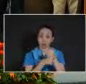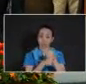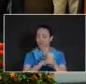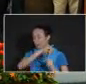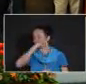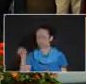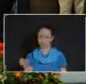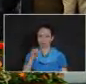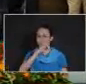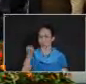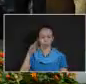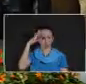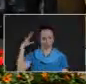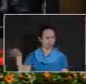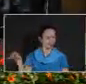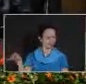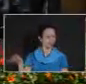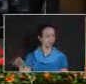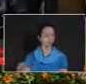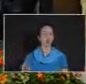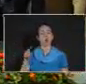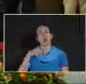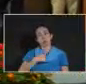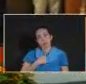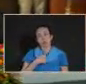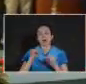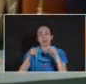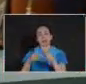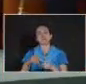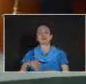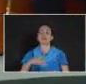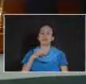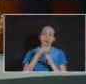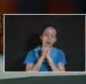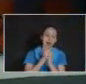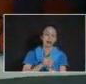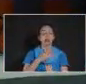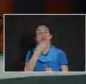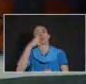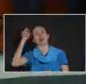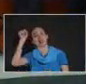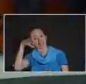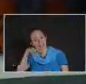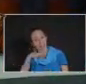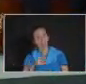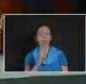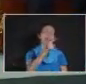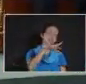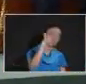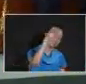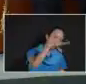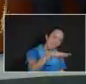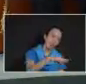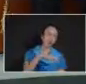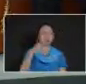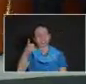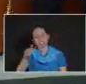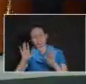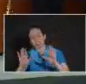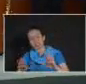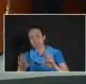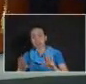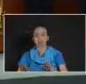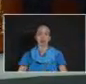olvídese. Uno puede orar, Dios lo bendiga, hermano, en el nombre de Jesús te bendigo, te bendigo, te bendición.